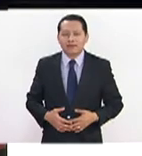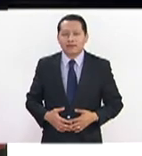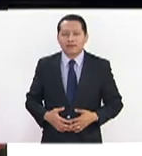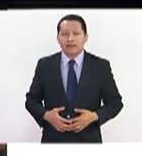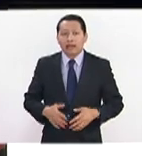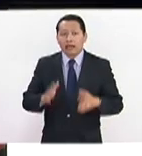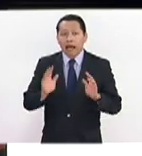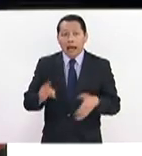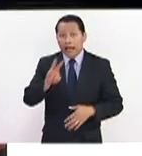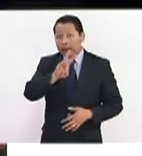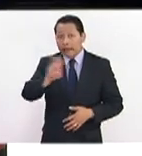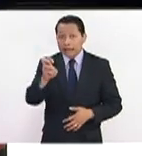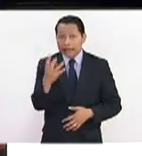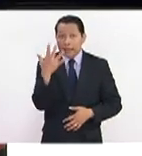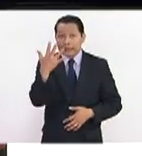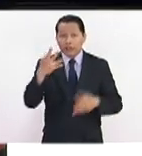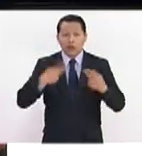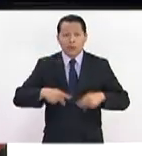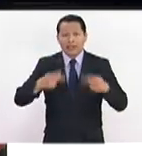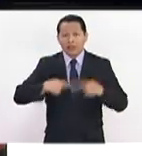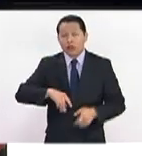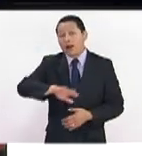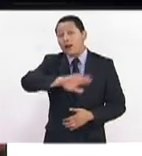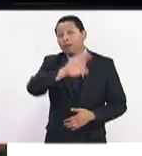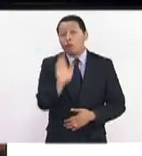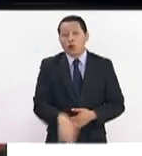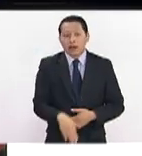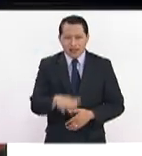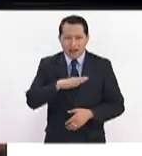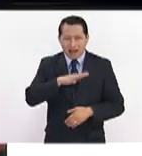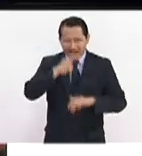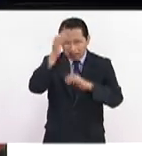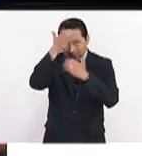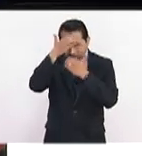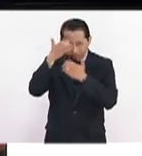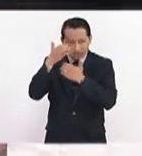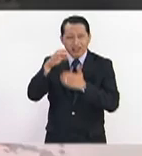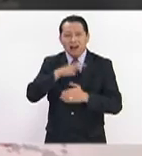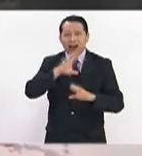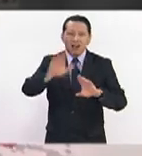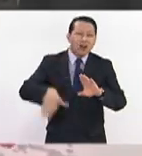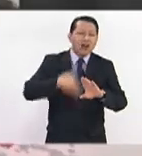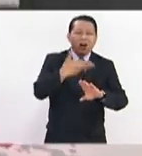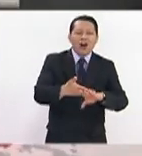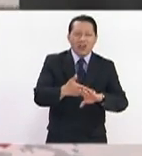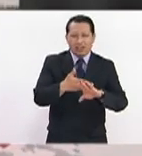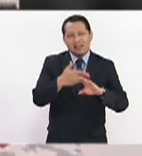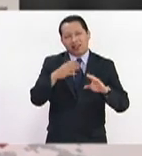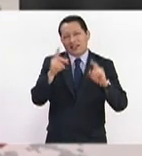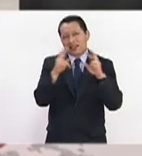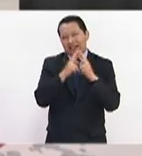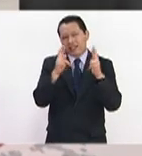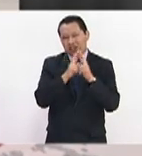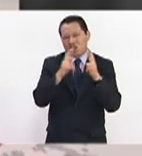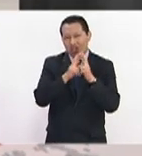Aumentó a 305 el número de personas fallecidas tras el ataque terrorista perpetrado contra una mezquita en el norte del Sinaí, en el